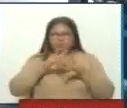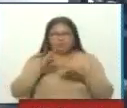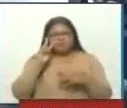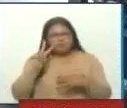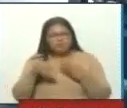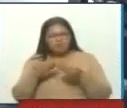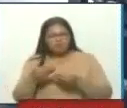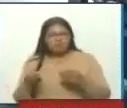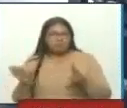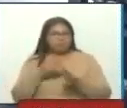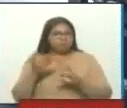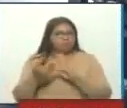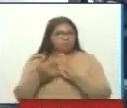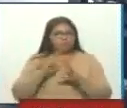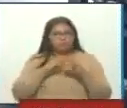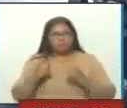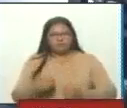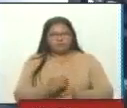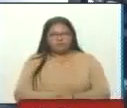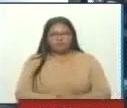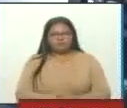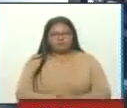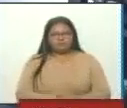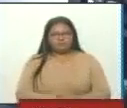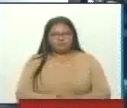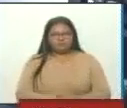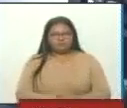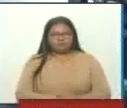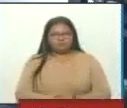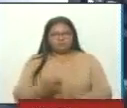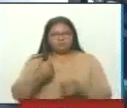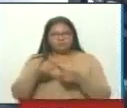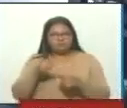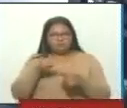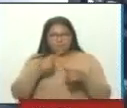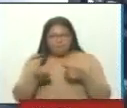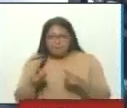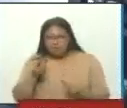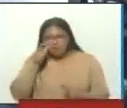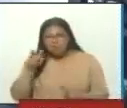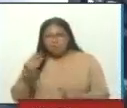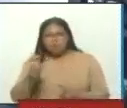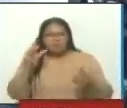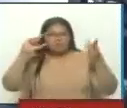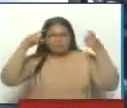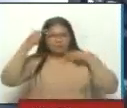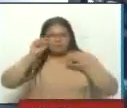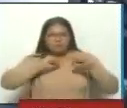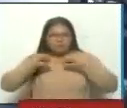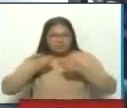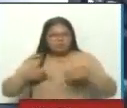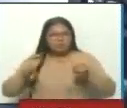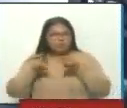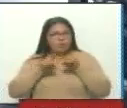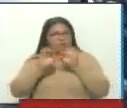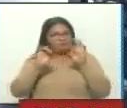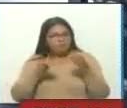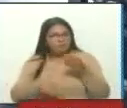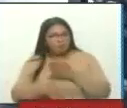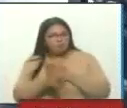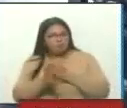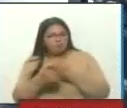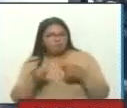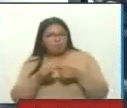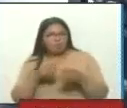un golpe de Estado. Pero el pueblo chavista, ese pueblo que se moviliza, se sigue movilizando por Chávez, no